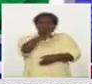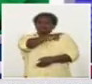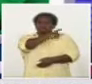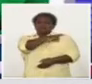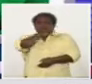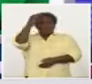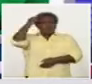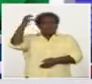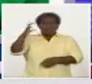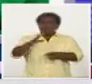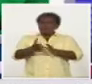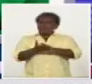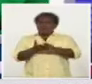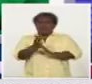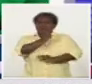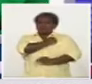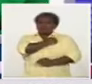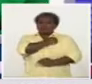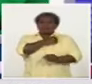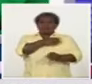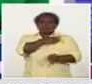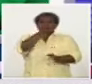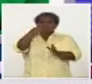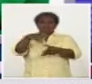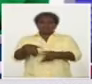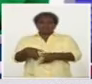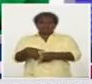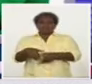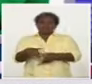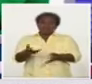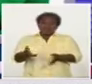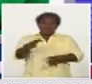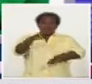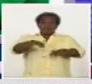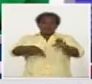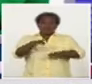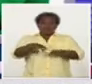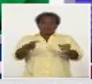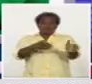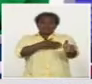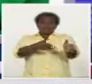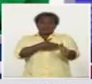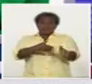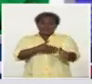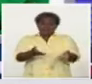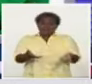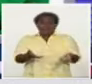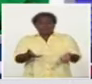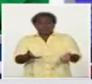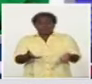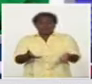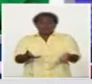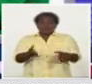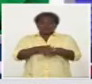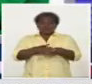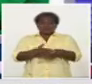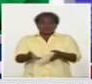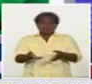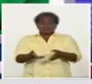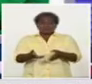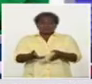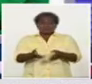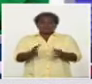que lamentablemente a veces se echa a perder por las actitudes de algunas personas. No siempre son actitudes, es